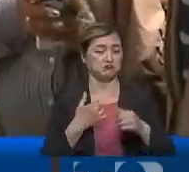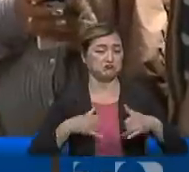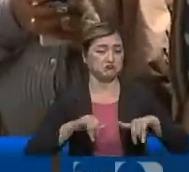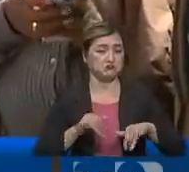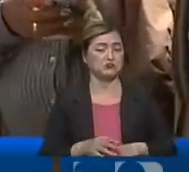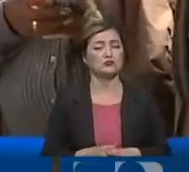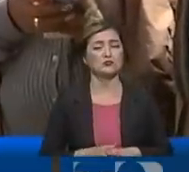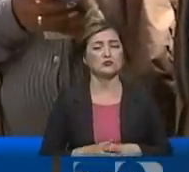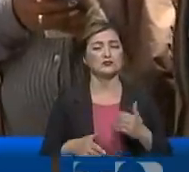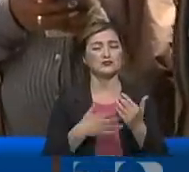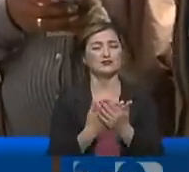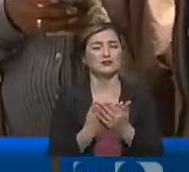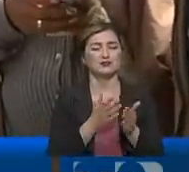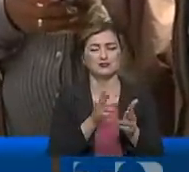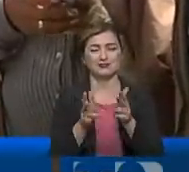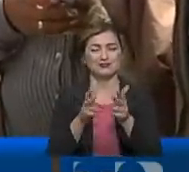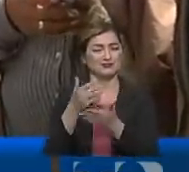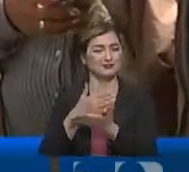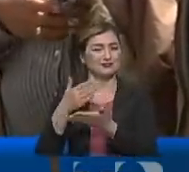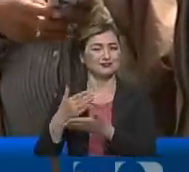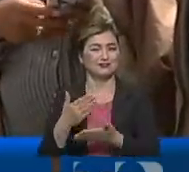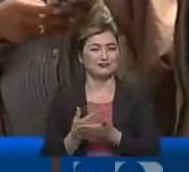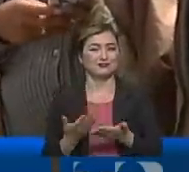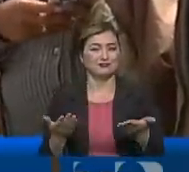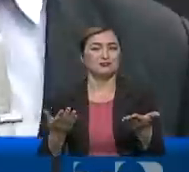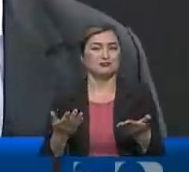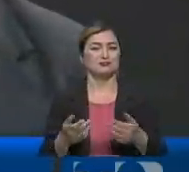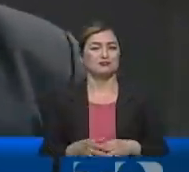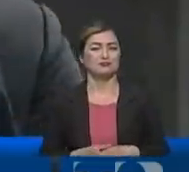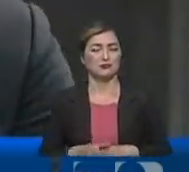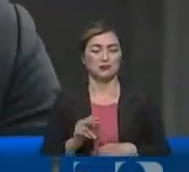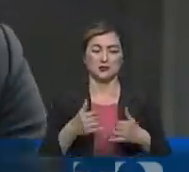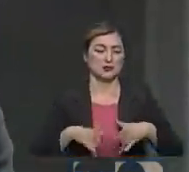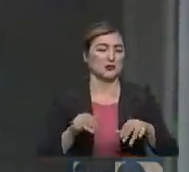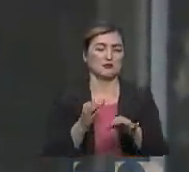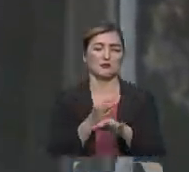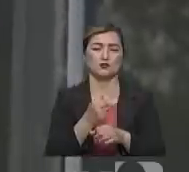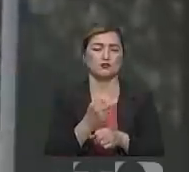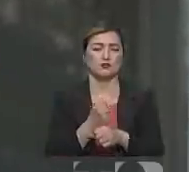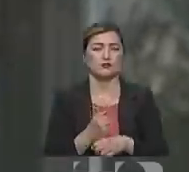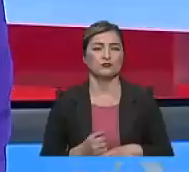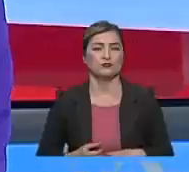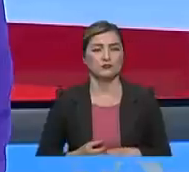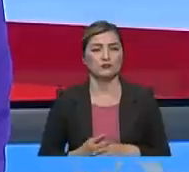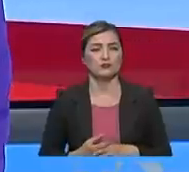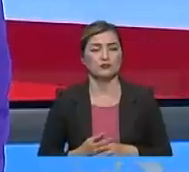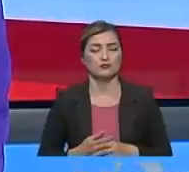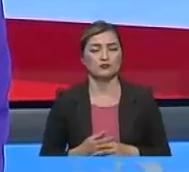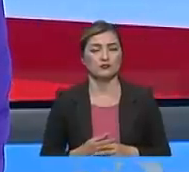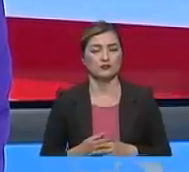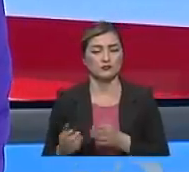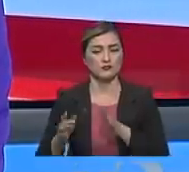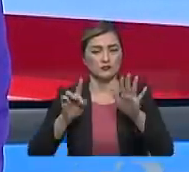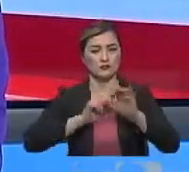la suspensión de todas las rutas y frecuencias quedaría sin efecto. En Quito, Freddy Paredes, 24 horas.